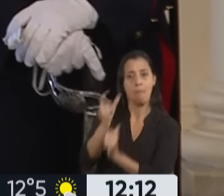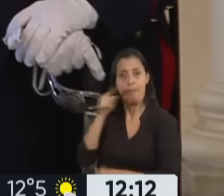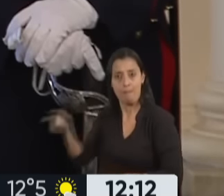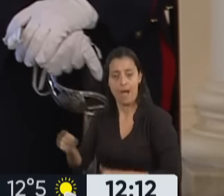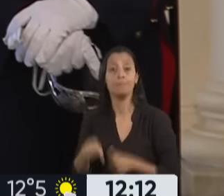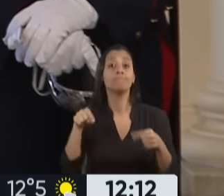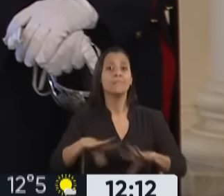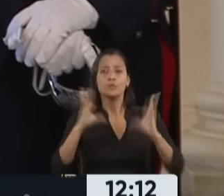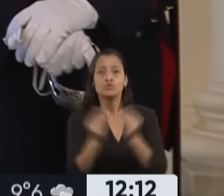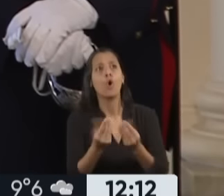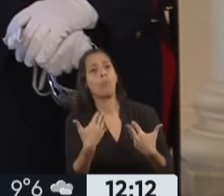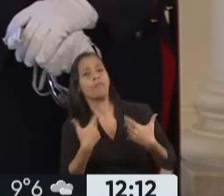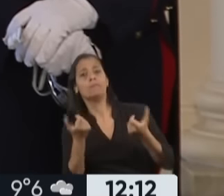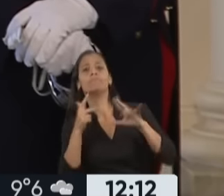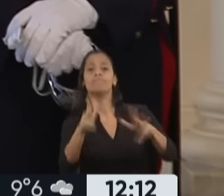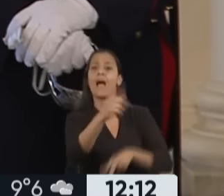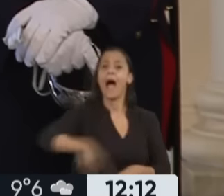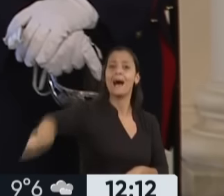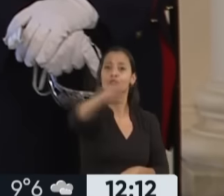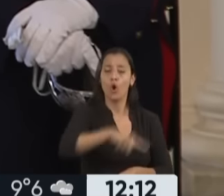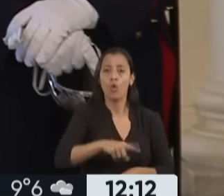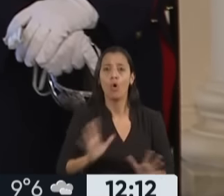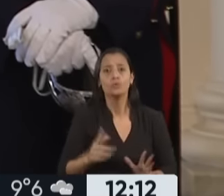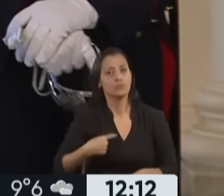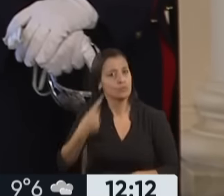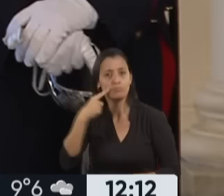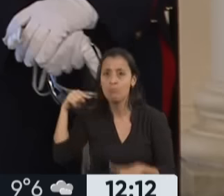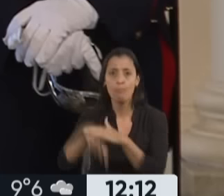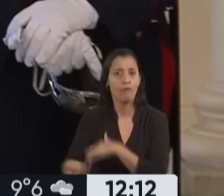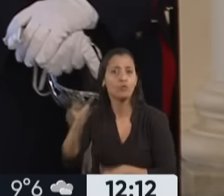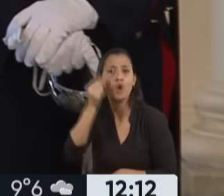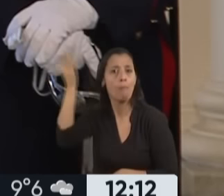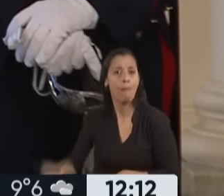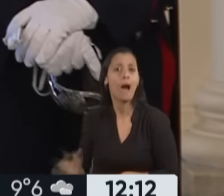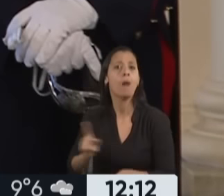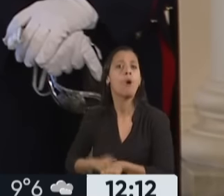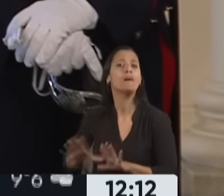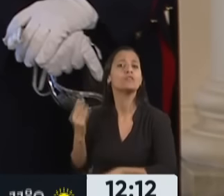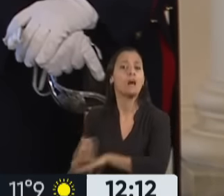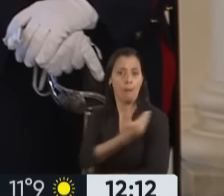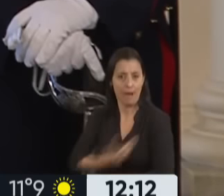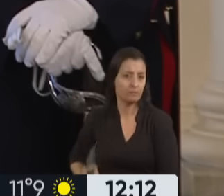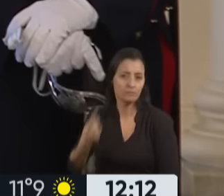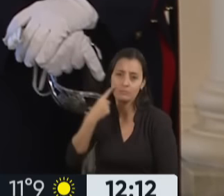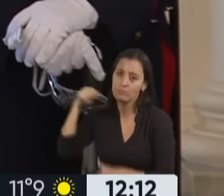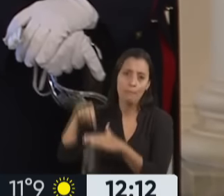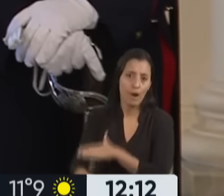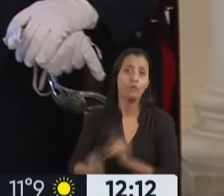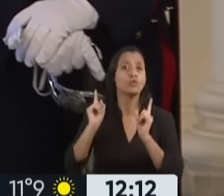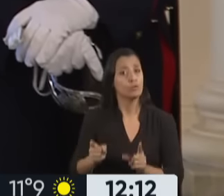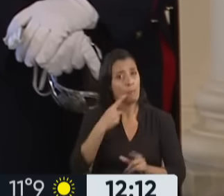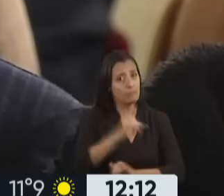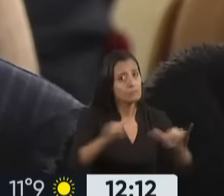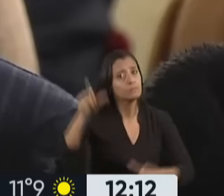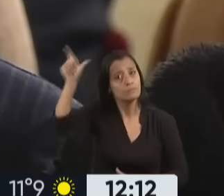Esto me permite decirles que conocí profundamente a mi padre en su faz política y asegurarles que él llevó a